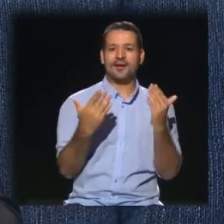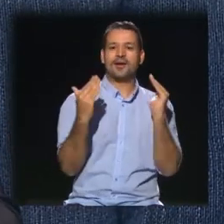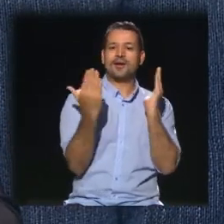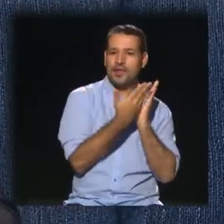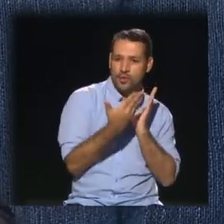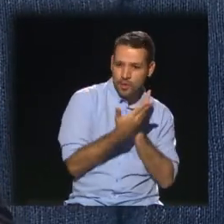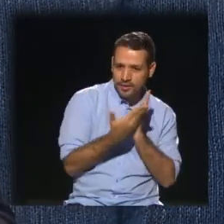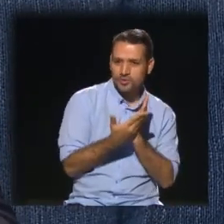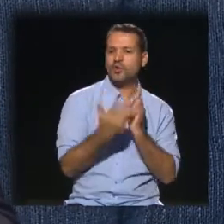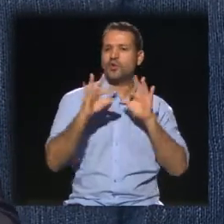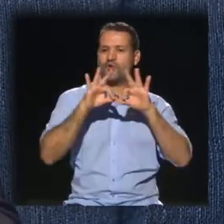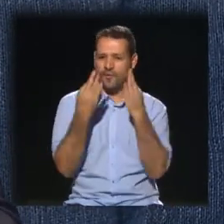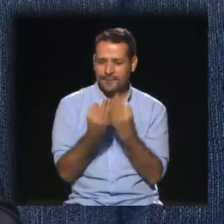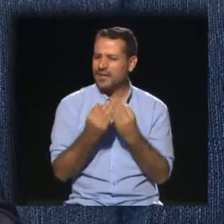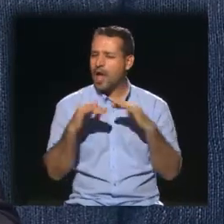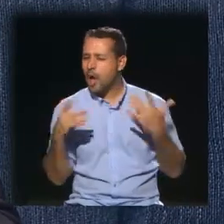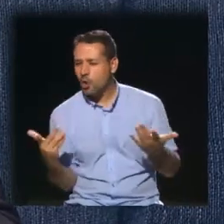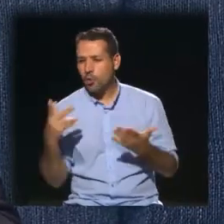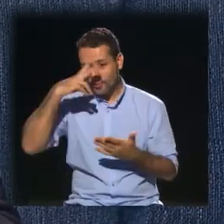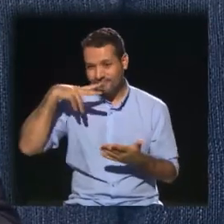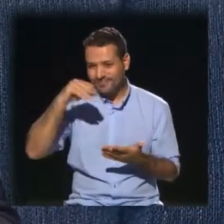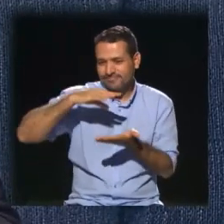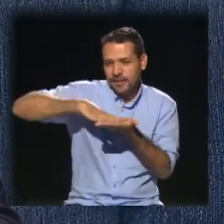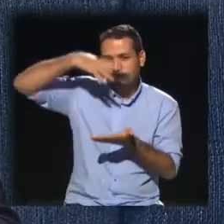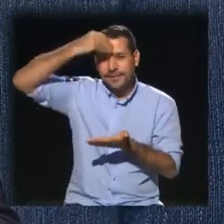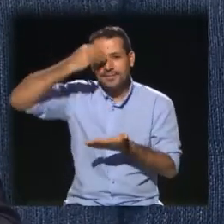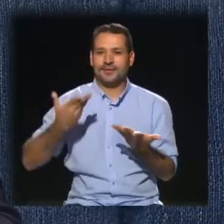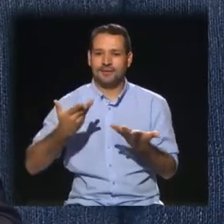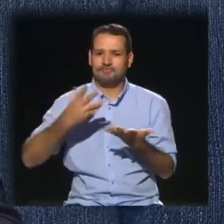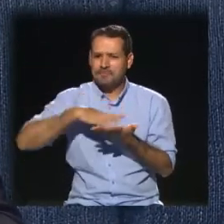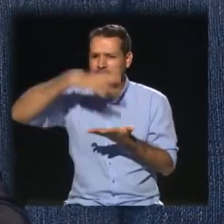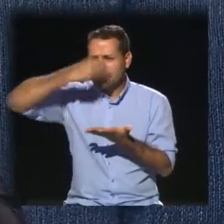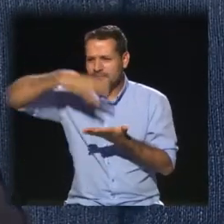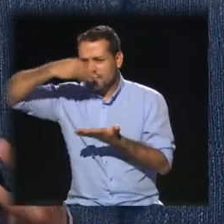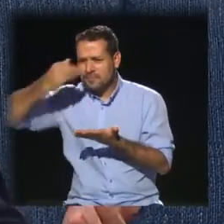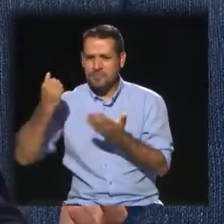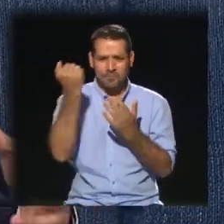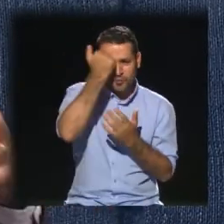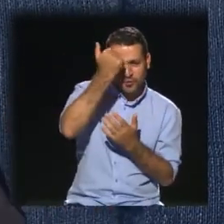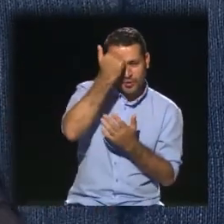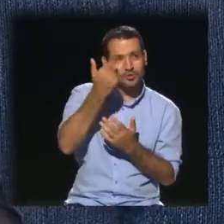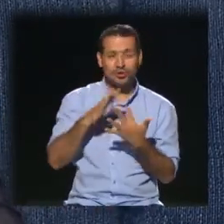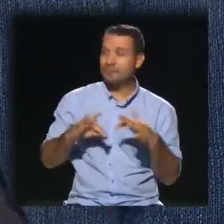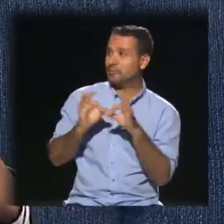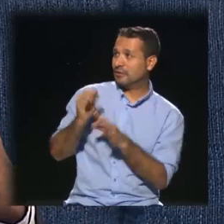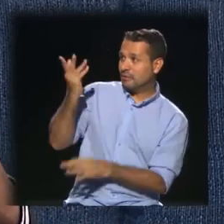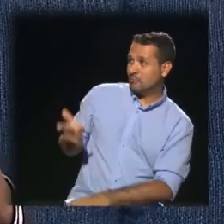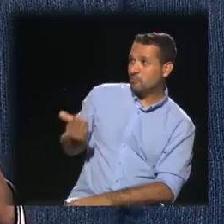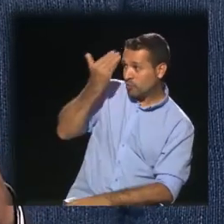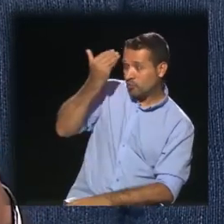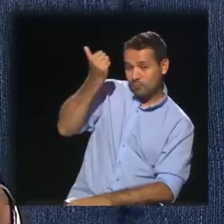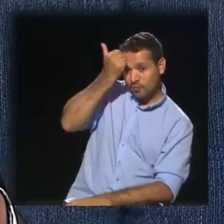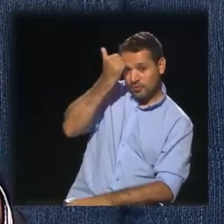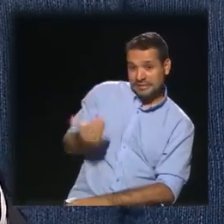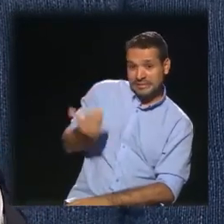procesos de aprendizaje de sus hijos, para también entender el valor que tienen los profesores para la sociedad. Todo esto tiene que verse como una